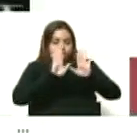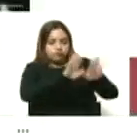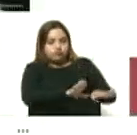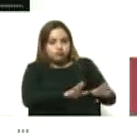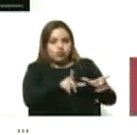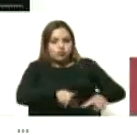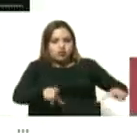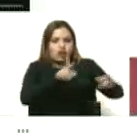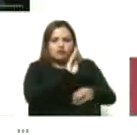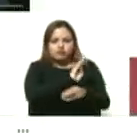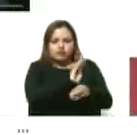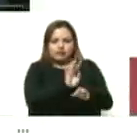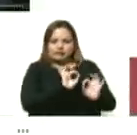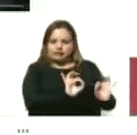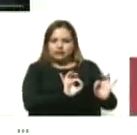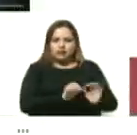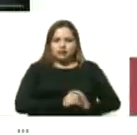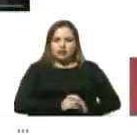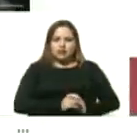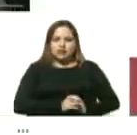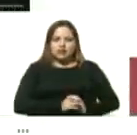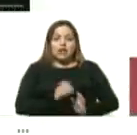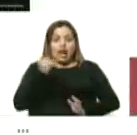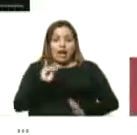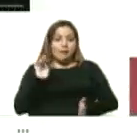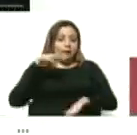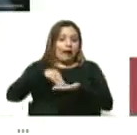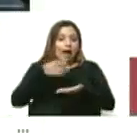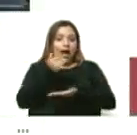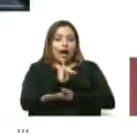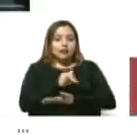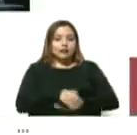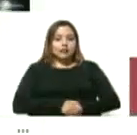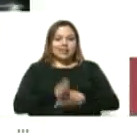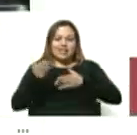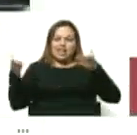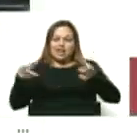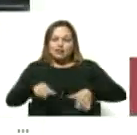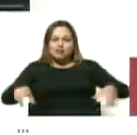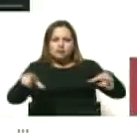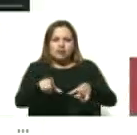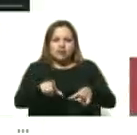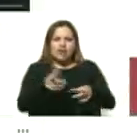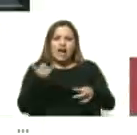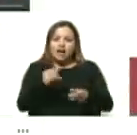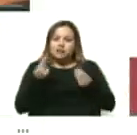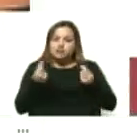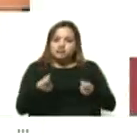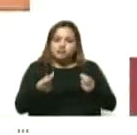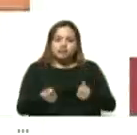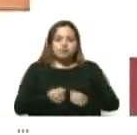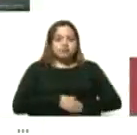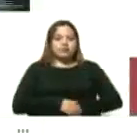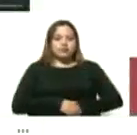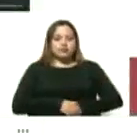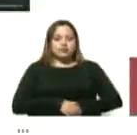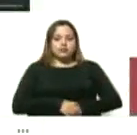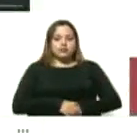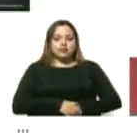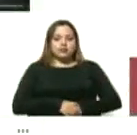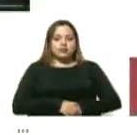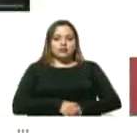centros de refugio que tenemos en Maracay. Tenemos un gran refugio en La Placera, que ya está activado allí, ese cuartel.